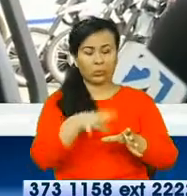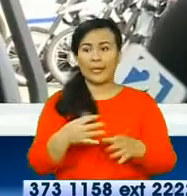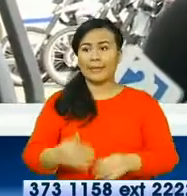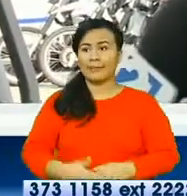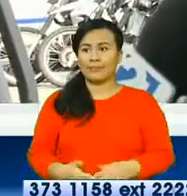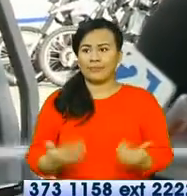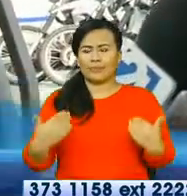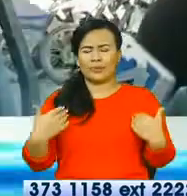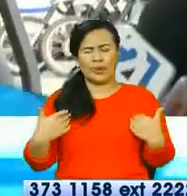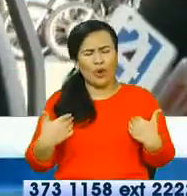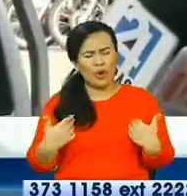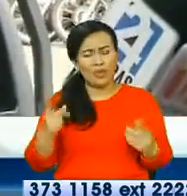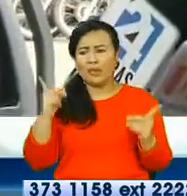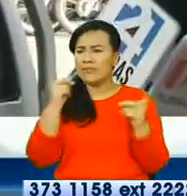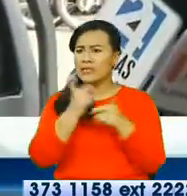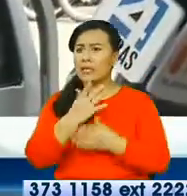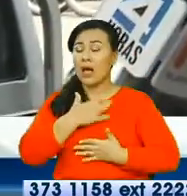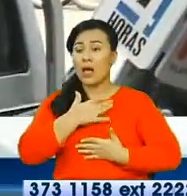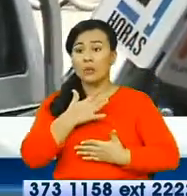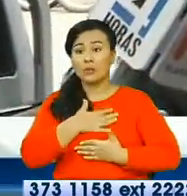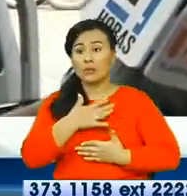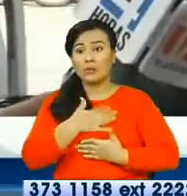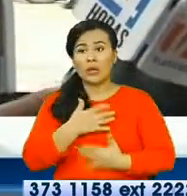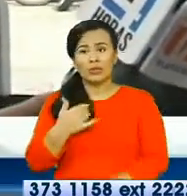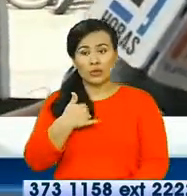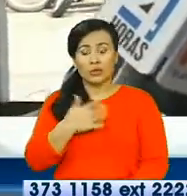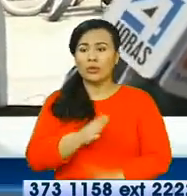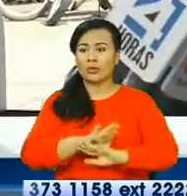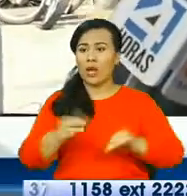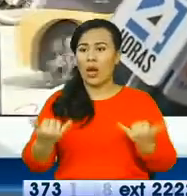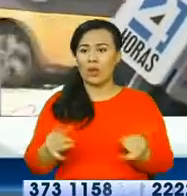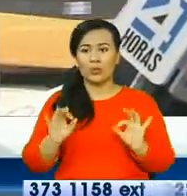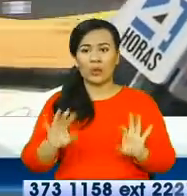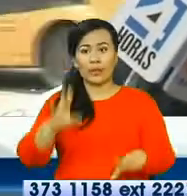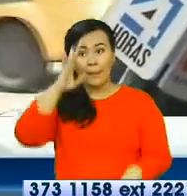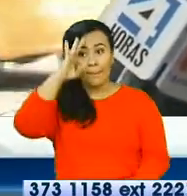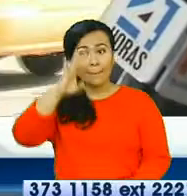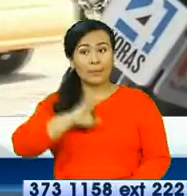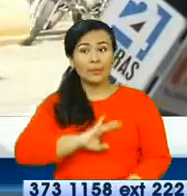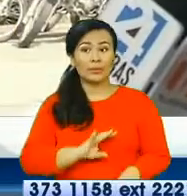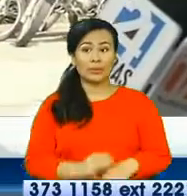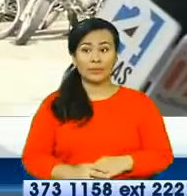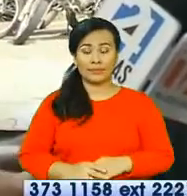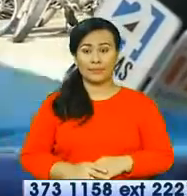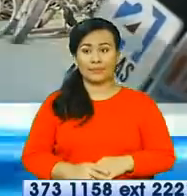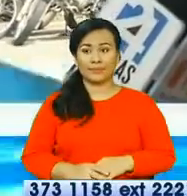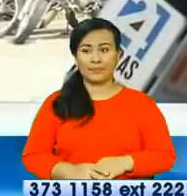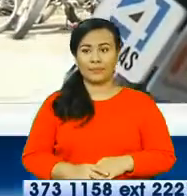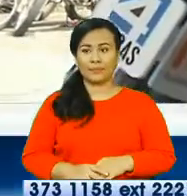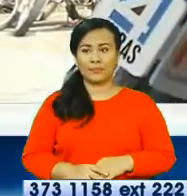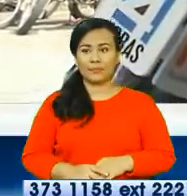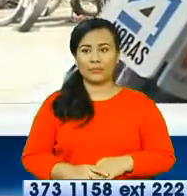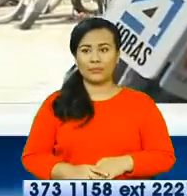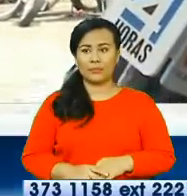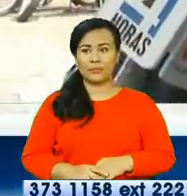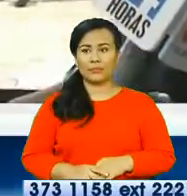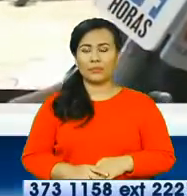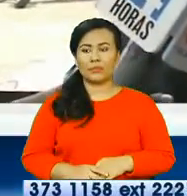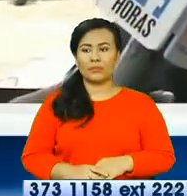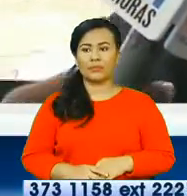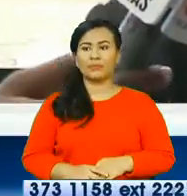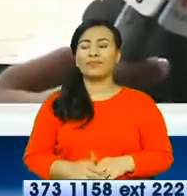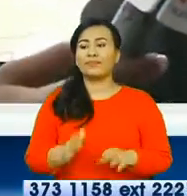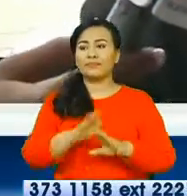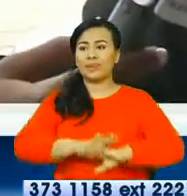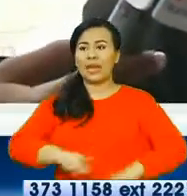yo ahorita, ni de nada sirve el trabajo que ha hecho la policía. Si ellos se someten al sistema abreviado, así les den 5 años,